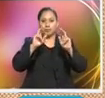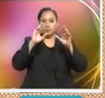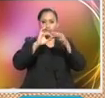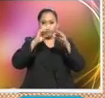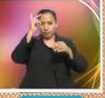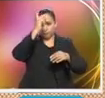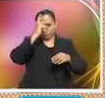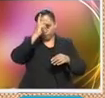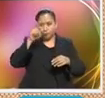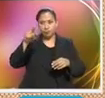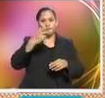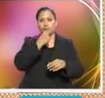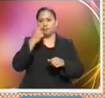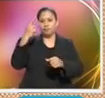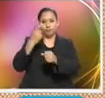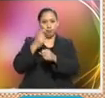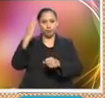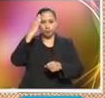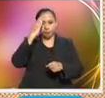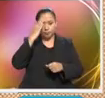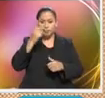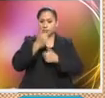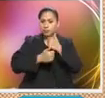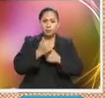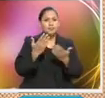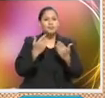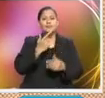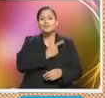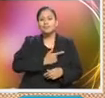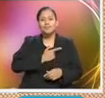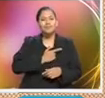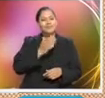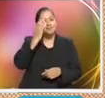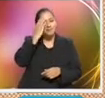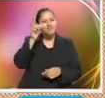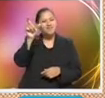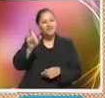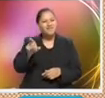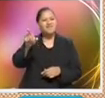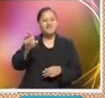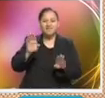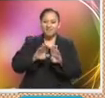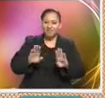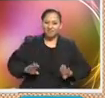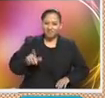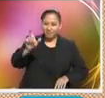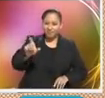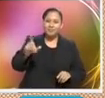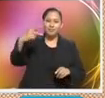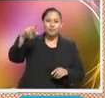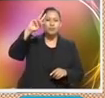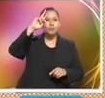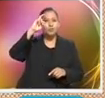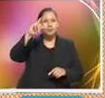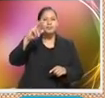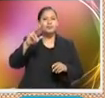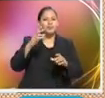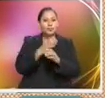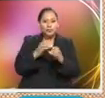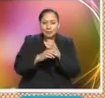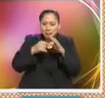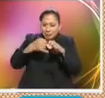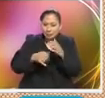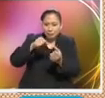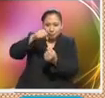área, sí. Pero aunque no tengas esa carrera, nos encanta saber qué dice acerca de nuestros sueños, qué dice acerca de muchas cosas,